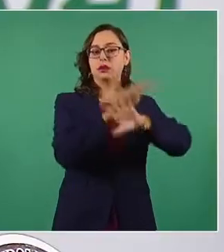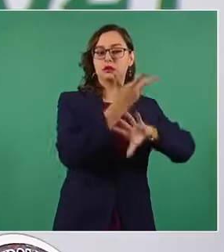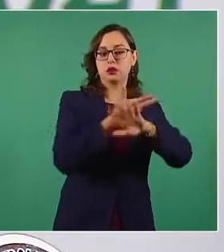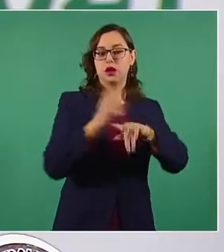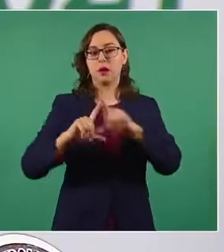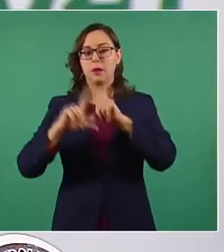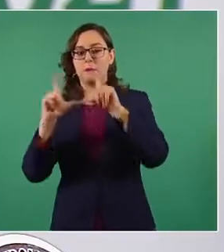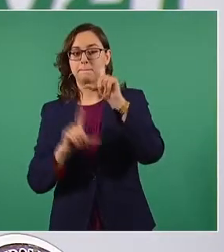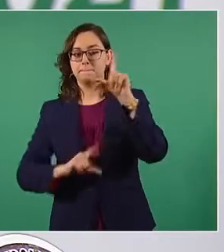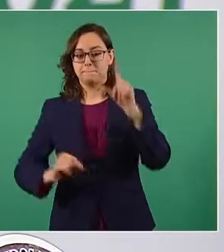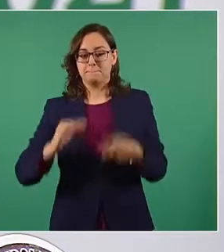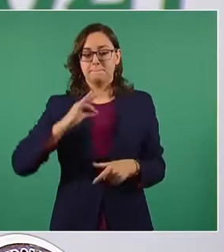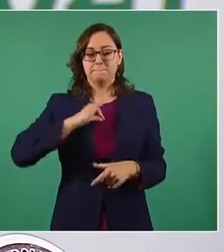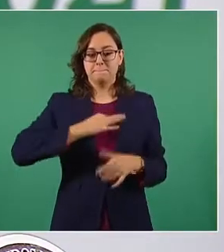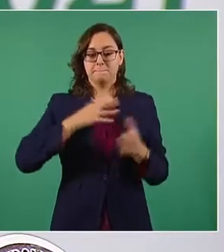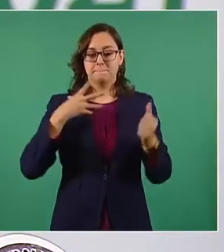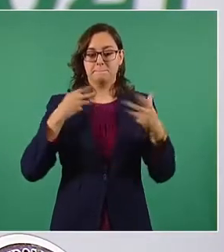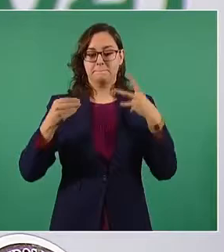también afectó a Canadá.